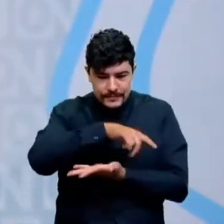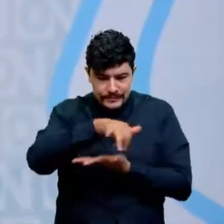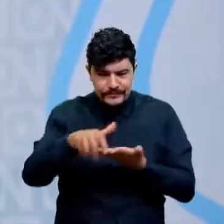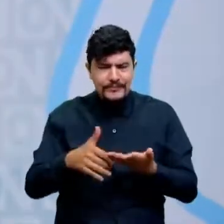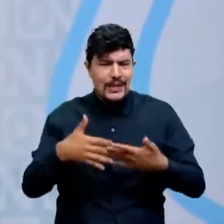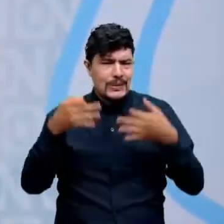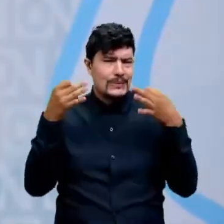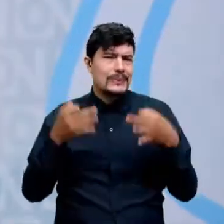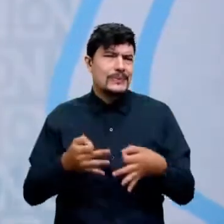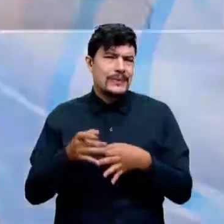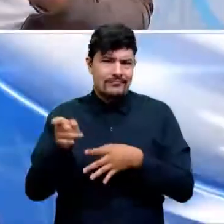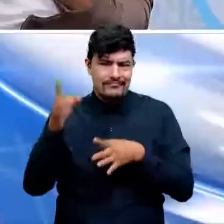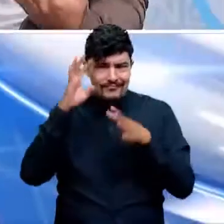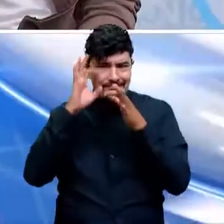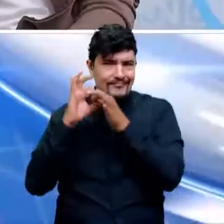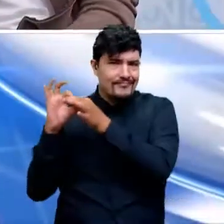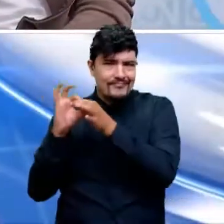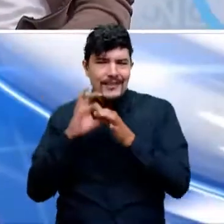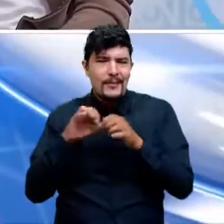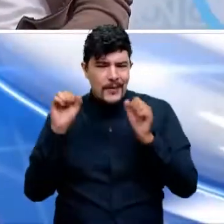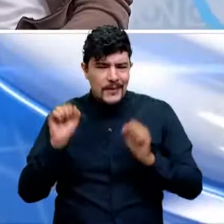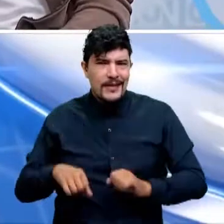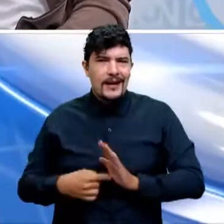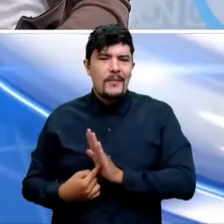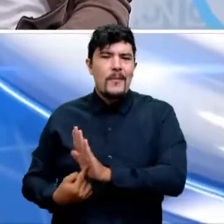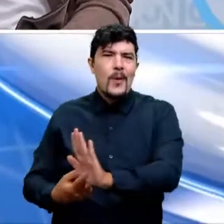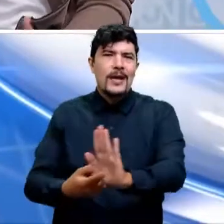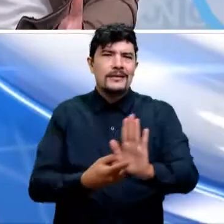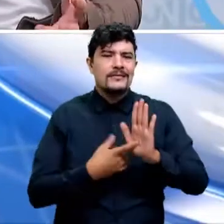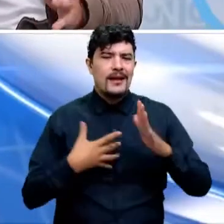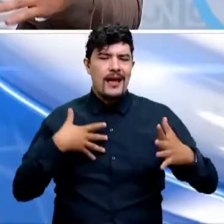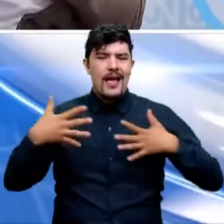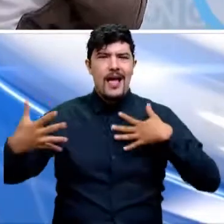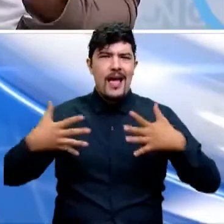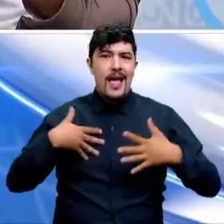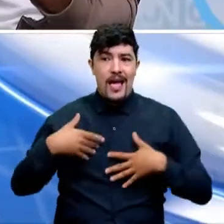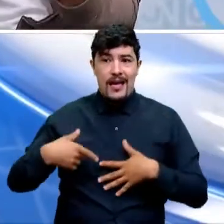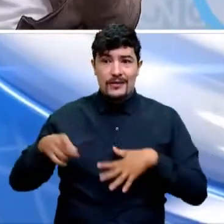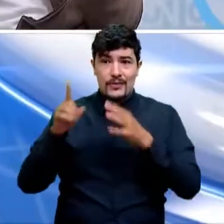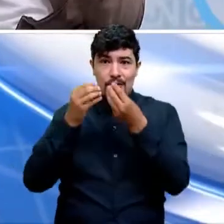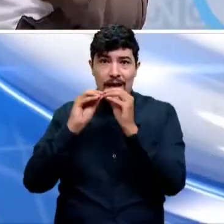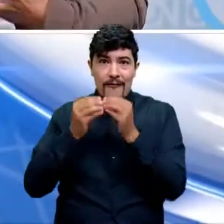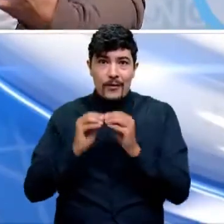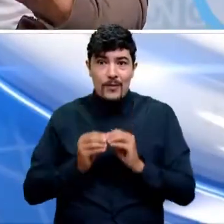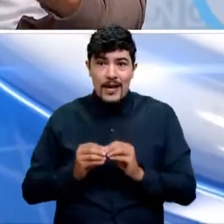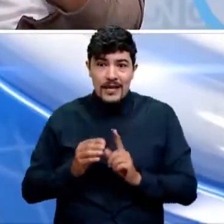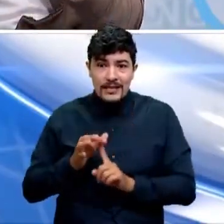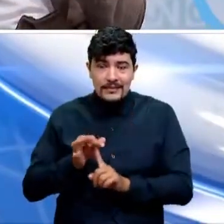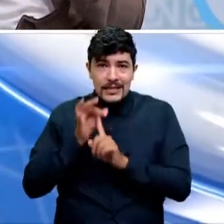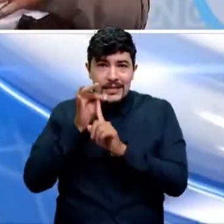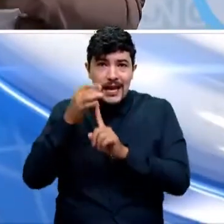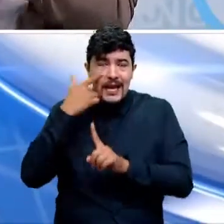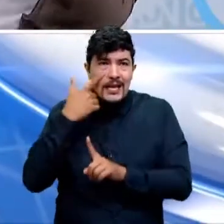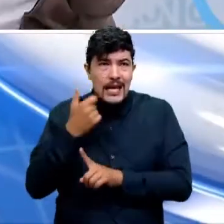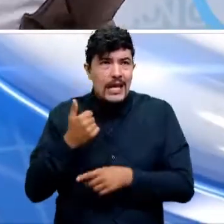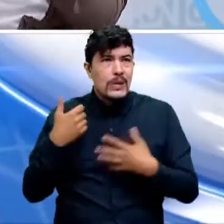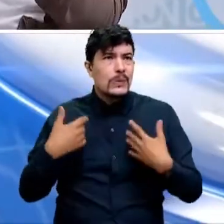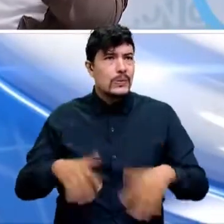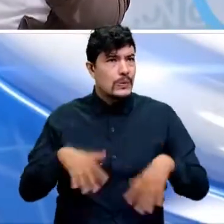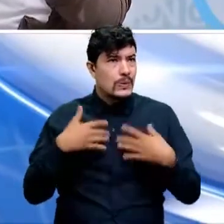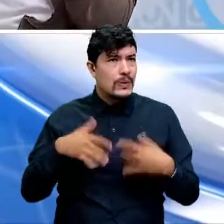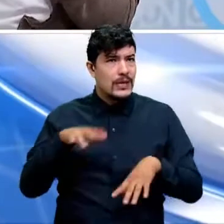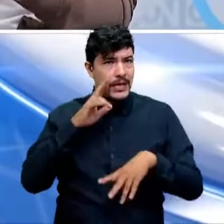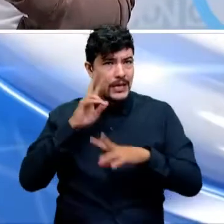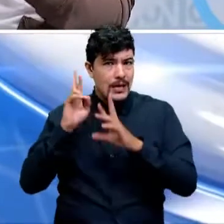sido cómplice con nosotros para mostrar esta obra que tiene un formato muy particular y muy especial y que está